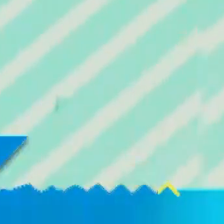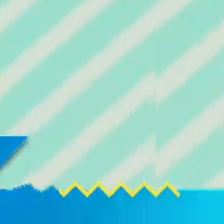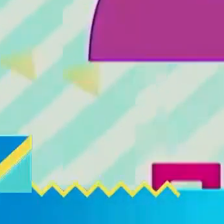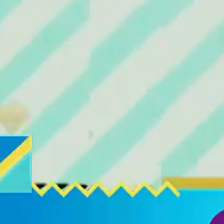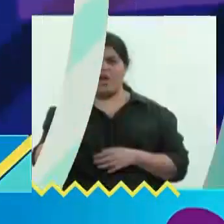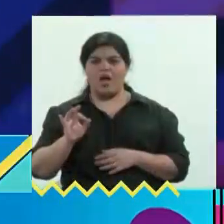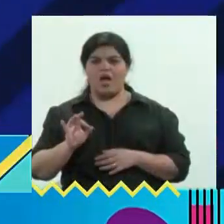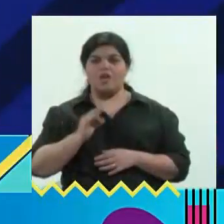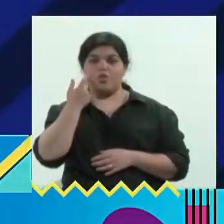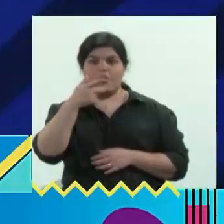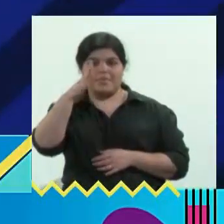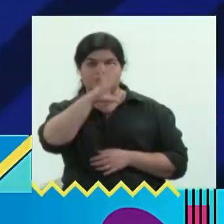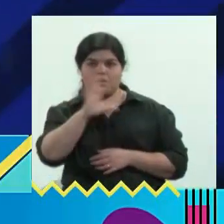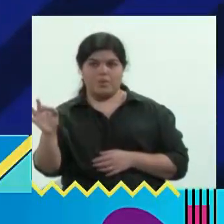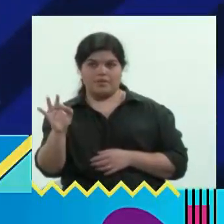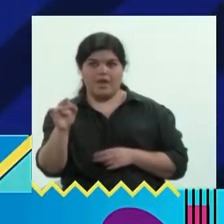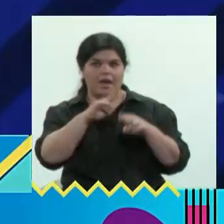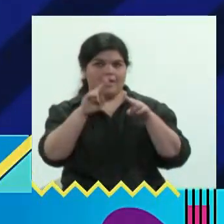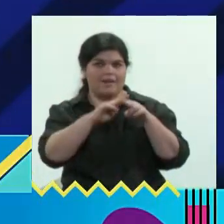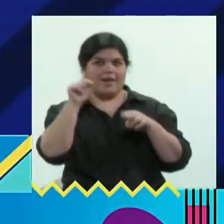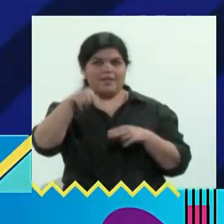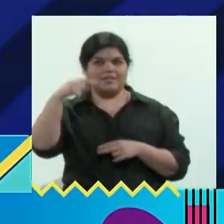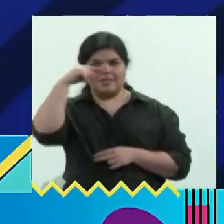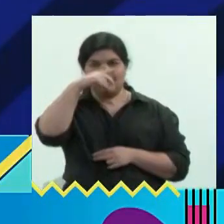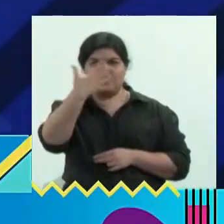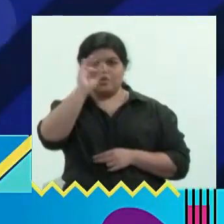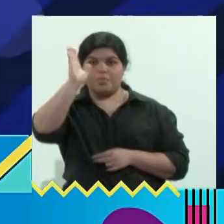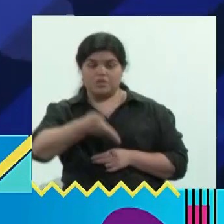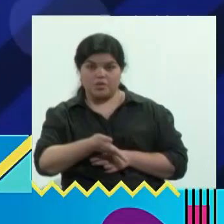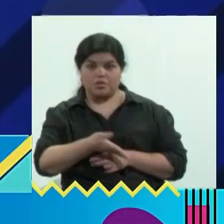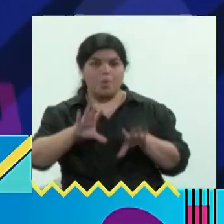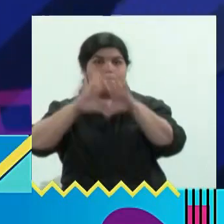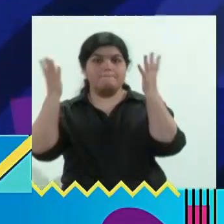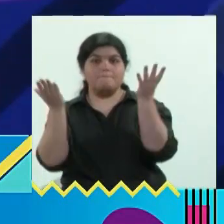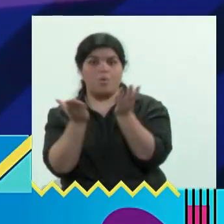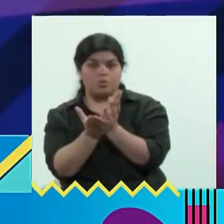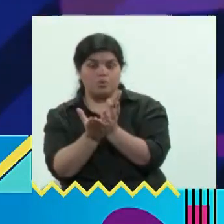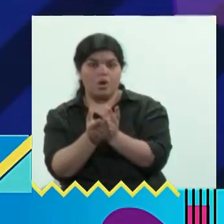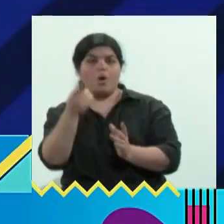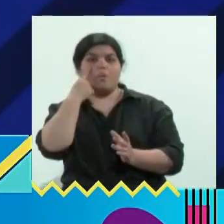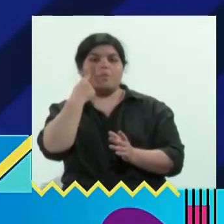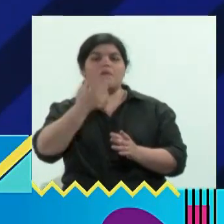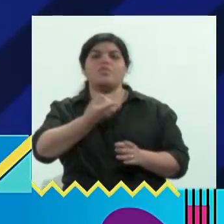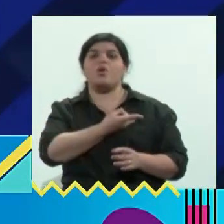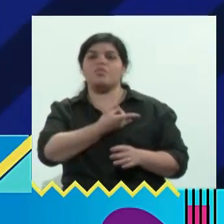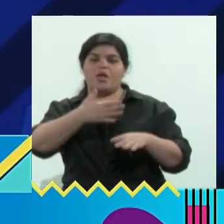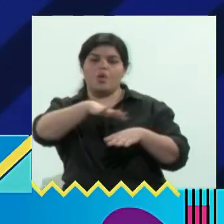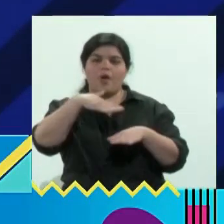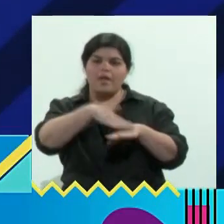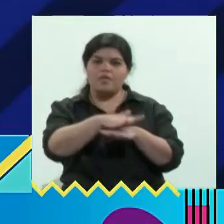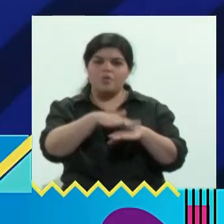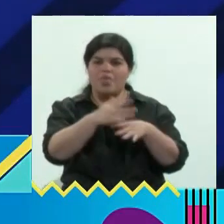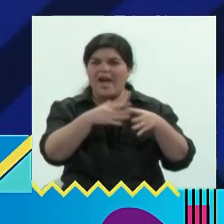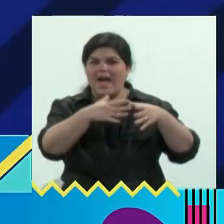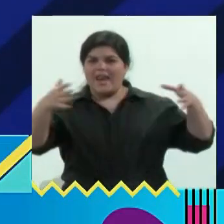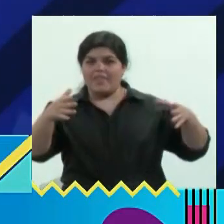el clip, vamos a corregir nuestra placa, el 75% de la población mundial vivirá en las grandes metrópolis país. ¿Y cuáles son